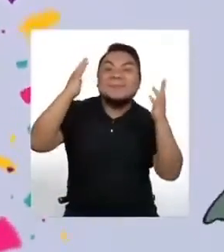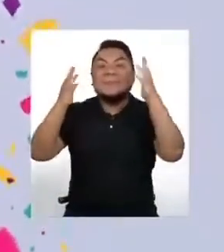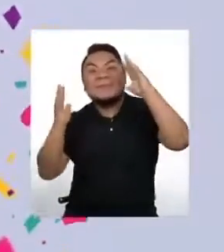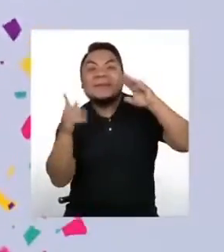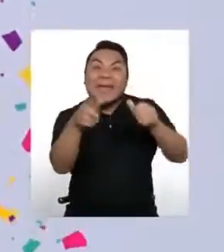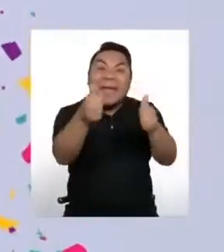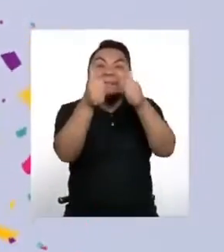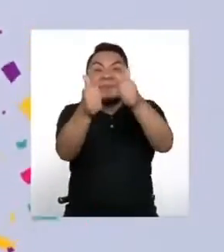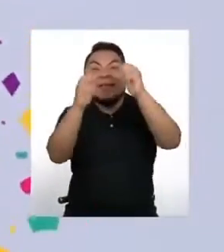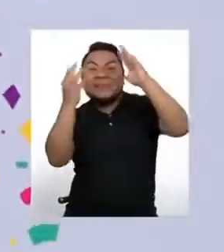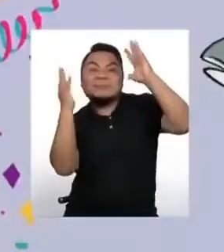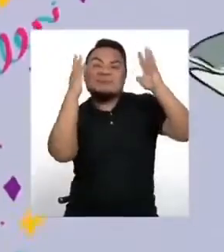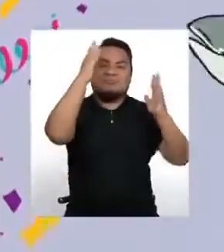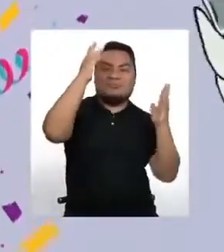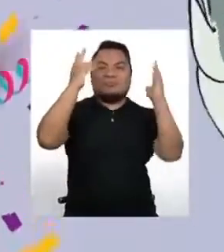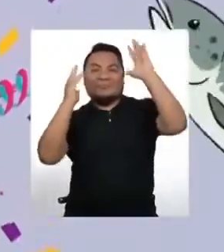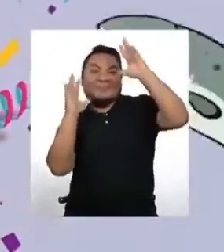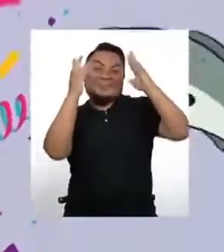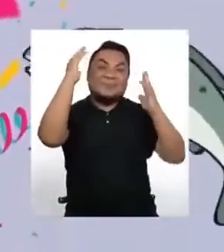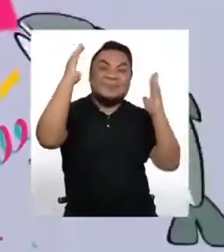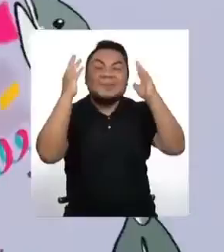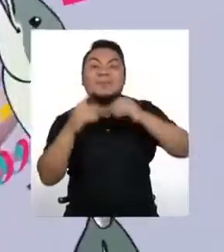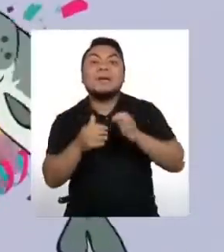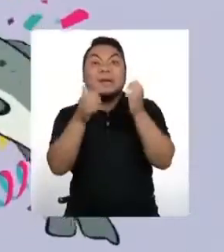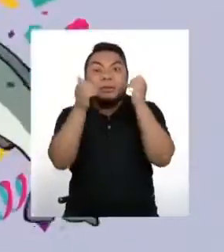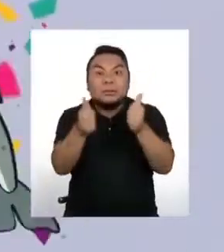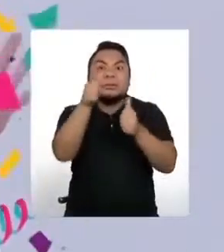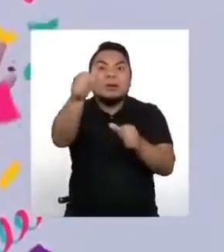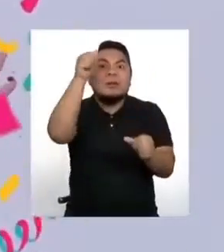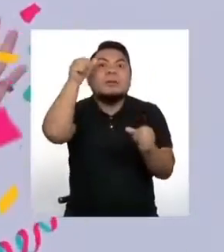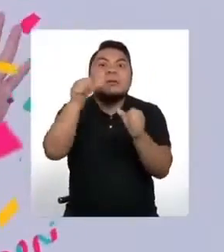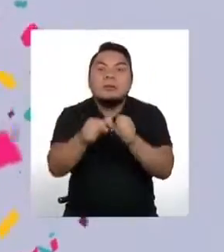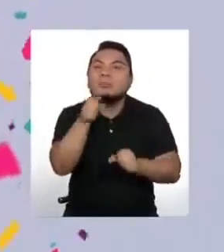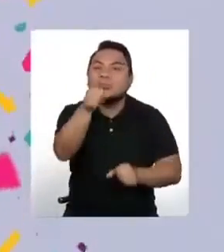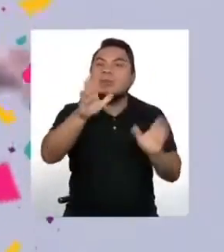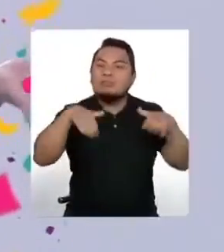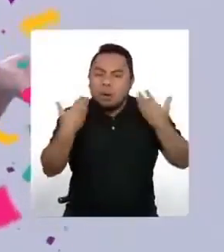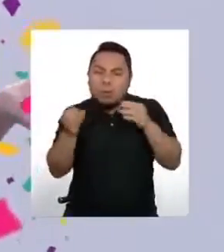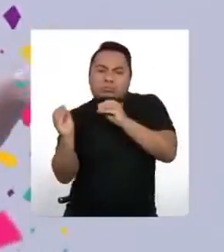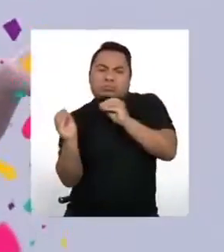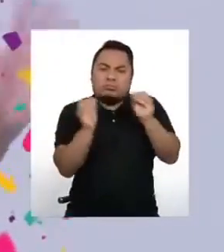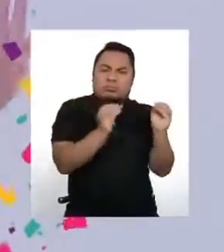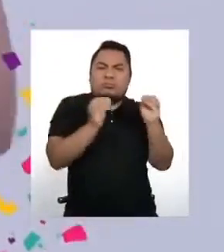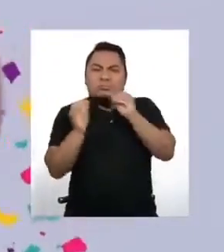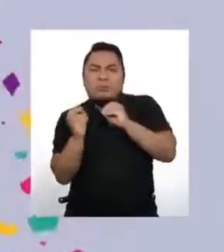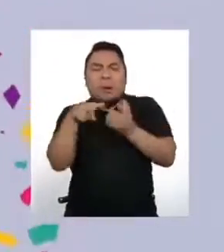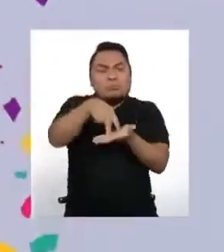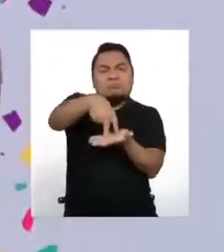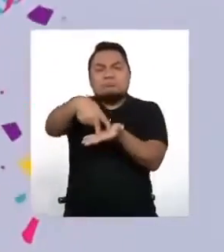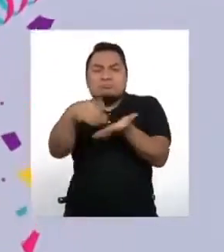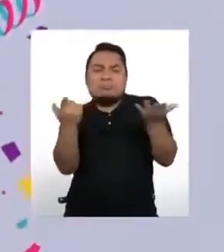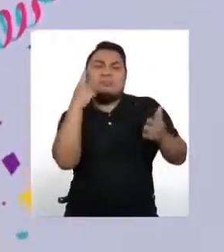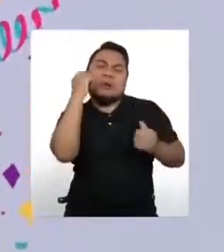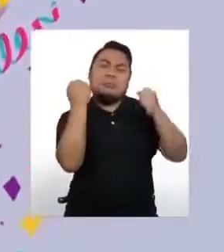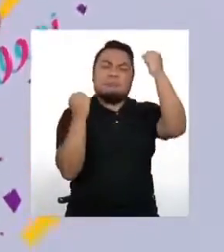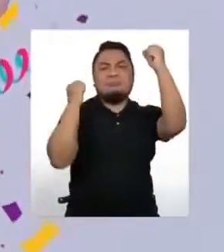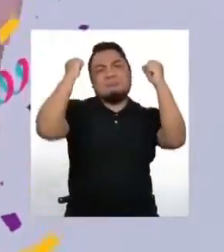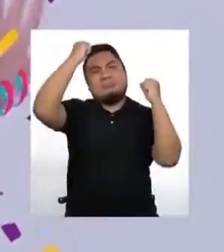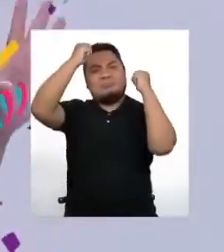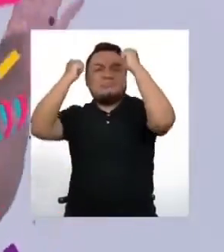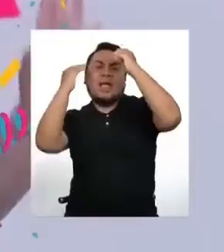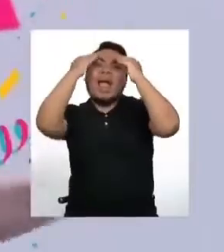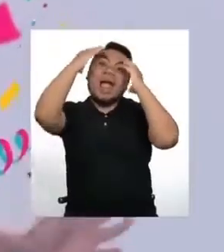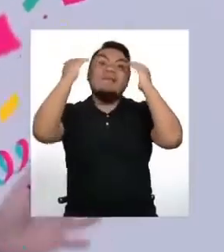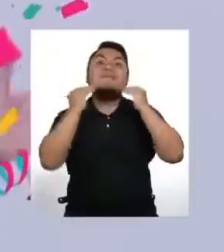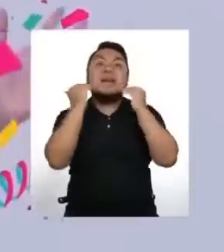sordo o ceguera, anticipale cada actividad, explícale con palabras claras, señas y